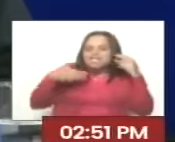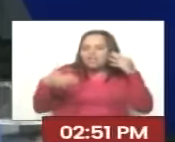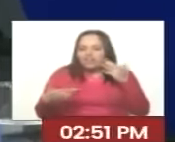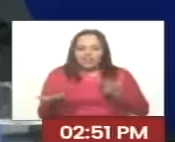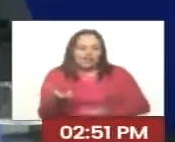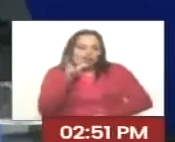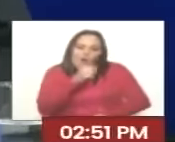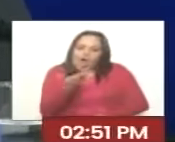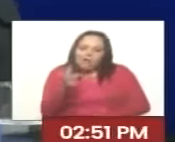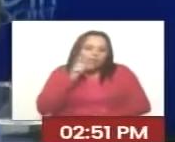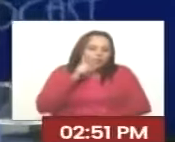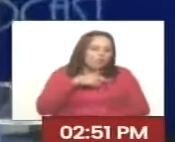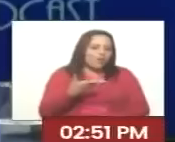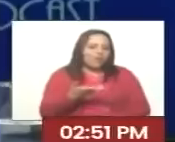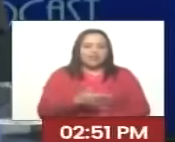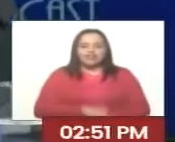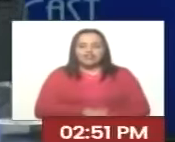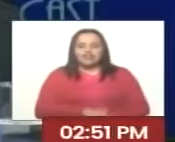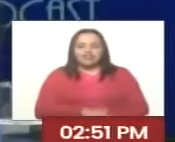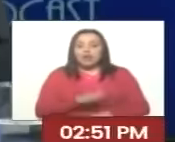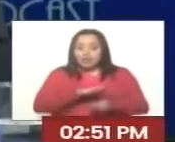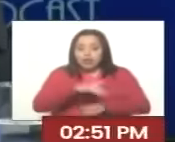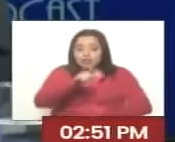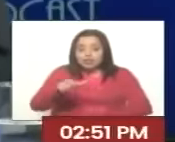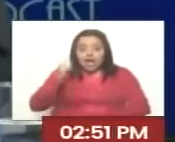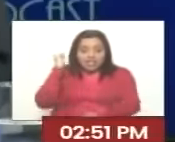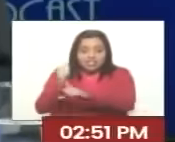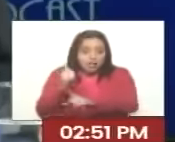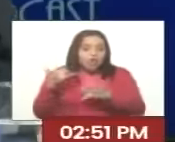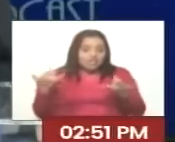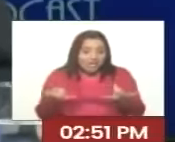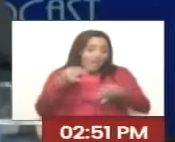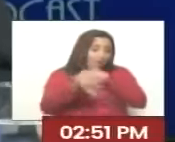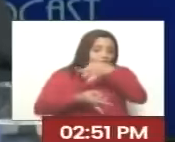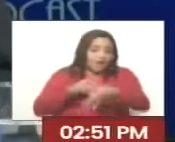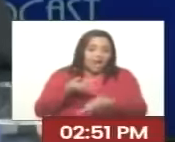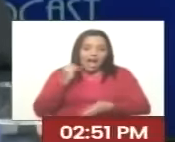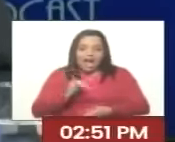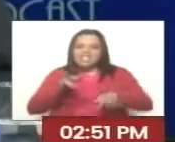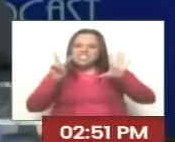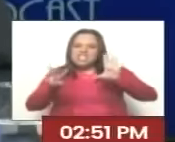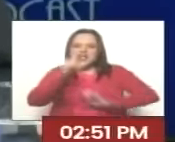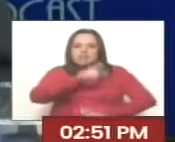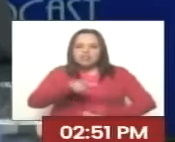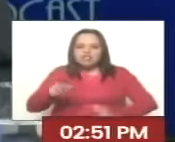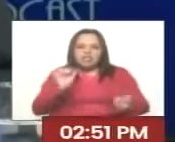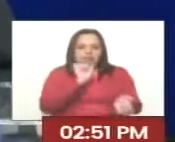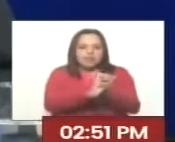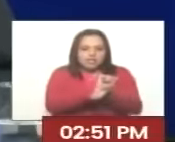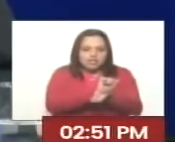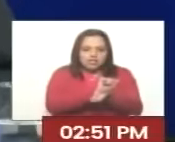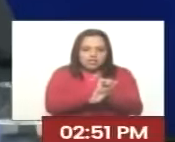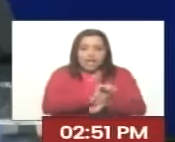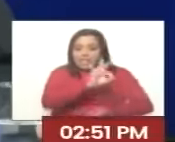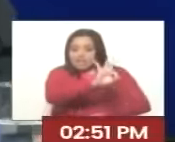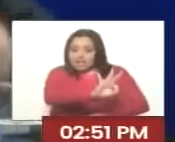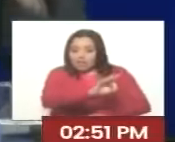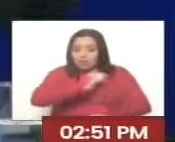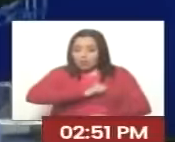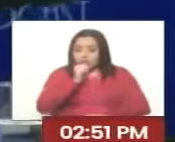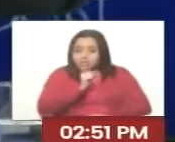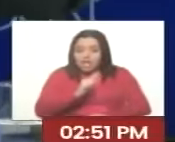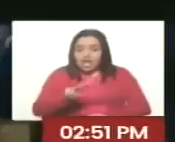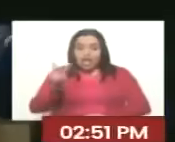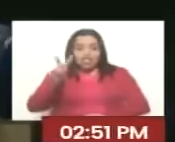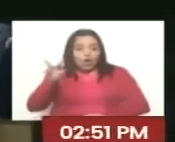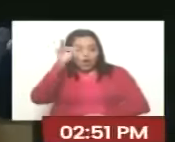Cancerbero. Porque si los asesinos de Cancerbero confesaron, hay 7 presos, 3 policías,